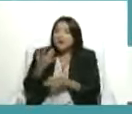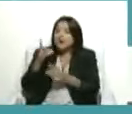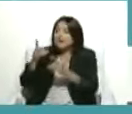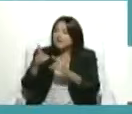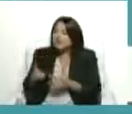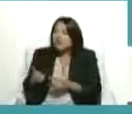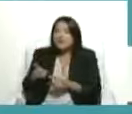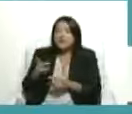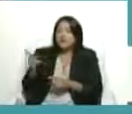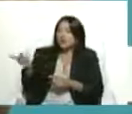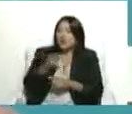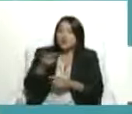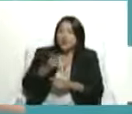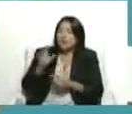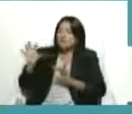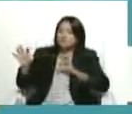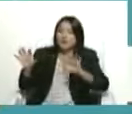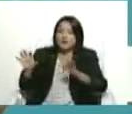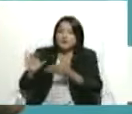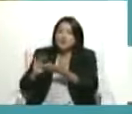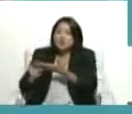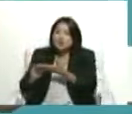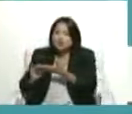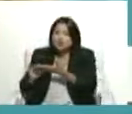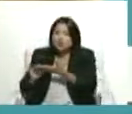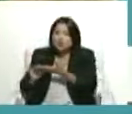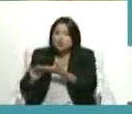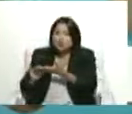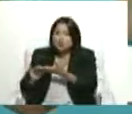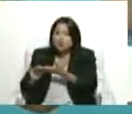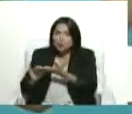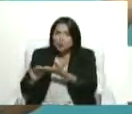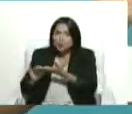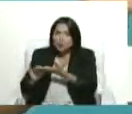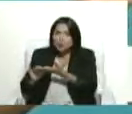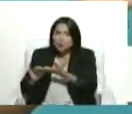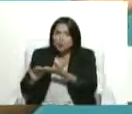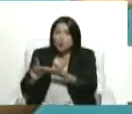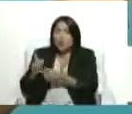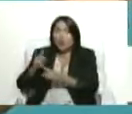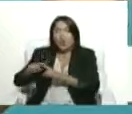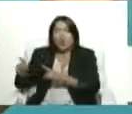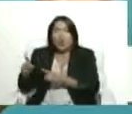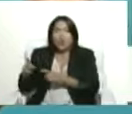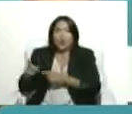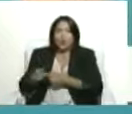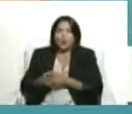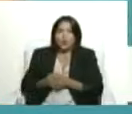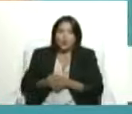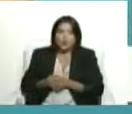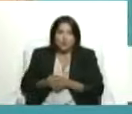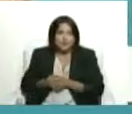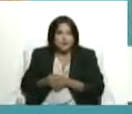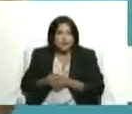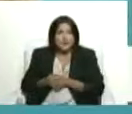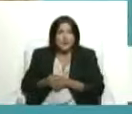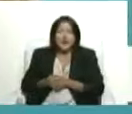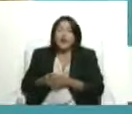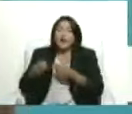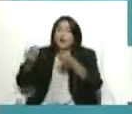que ser mutuamente satisfactoria para ambas partes, que cualquier otro canal por el que queramos resolver el problema tiene que